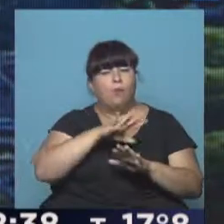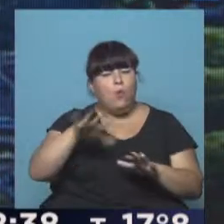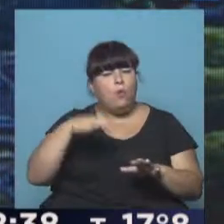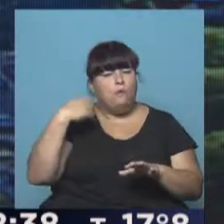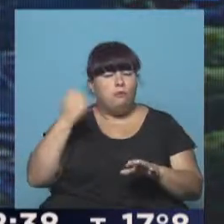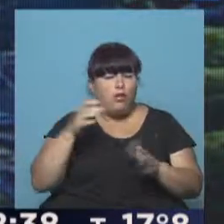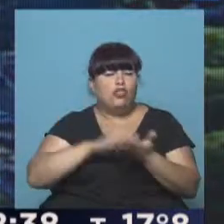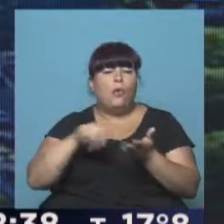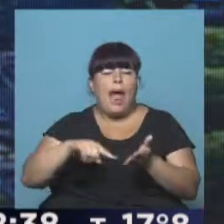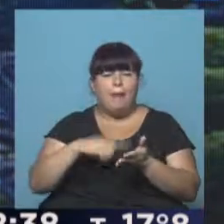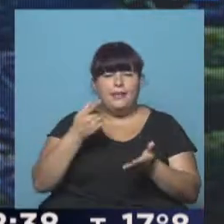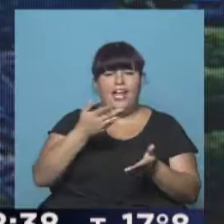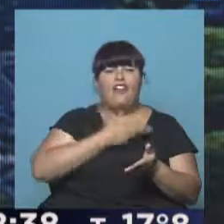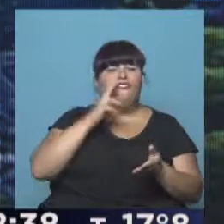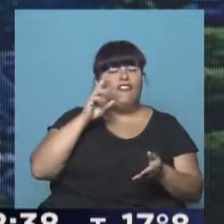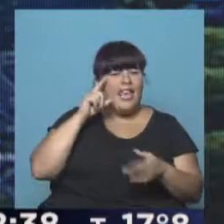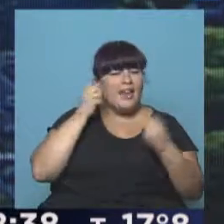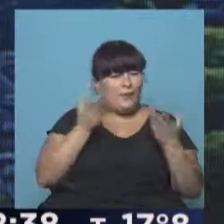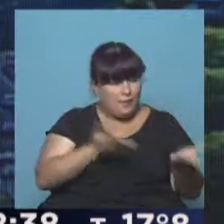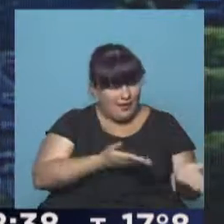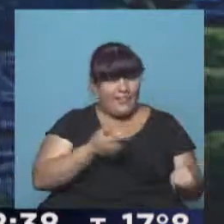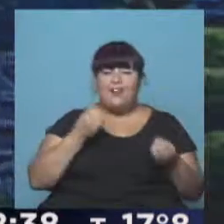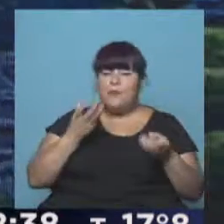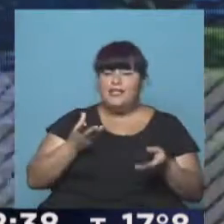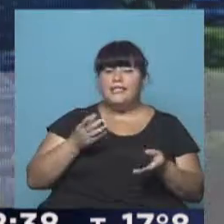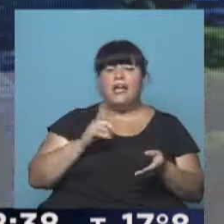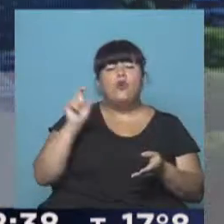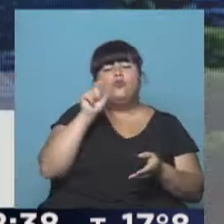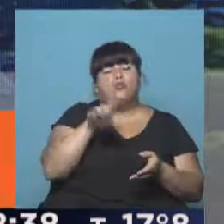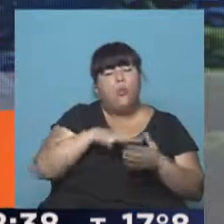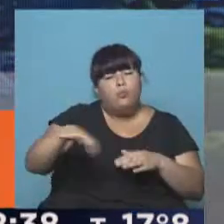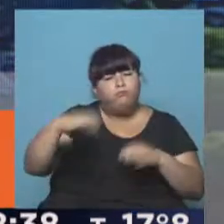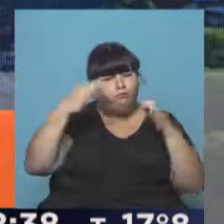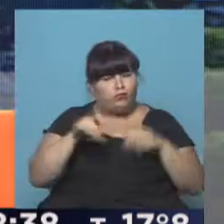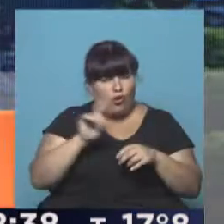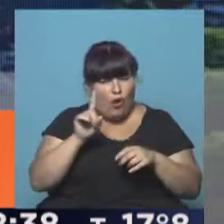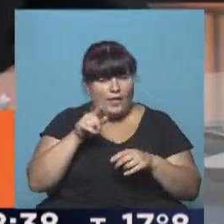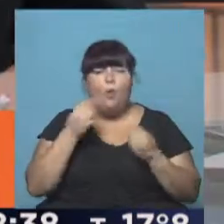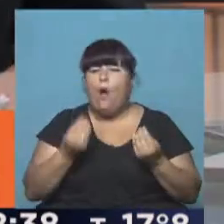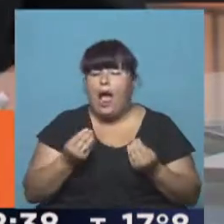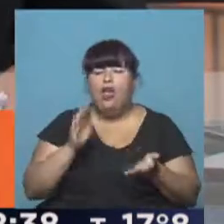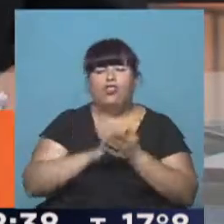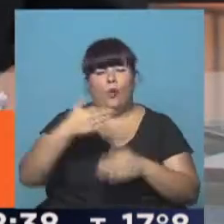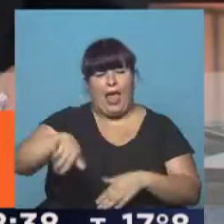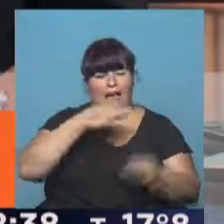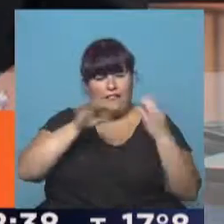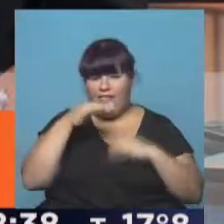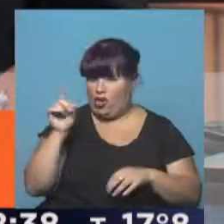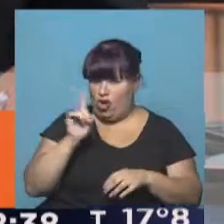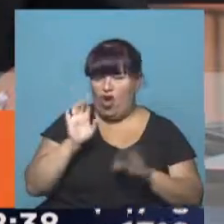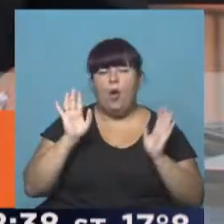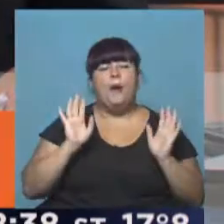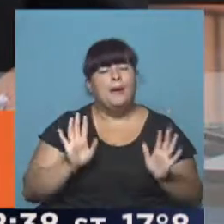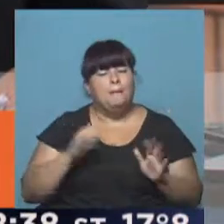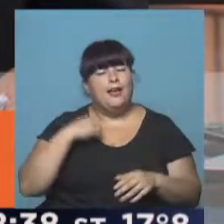muy importante el ámbito de la ciudad andy freire andy bienvenido de grasa muestra no es tu área específica cual la de los manteros pero